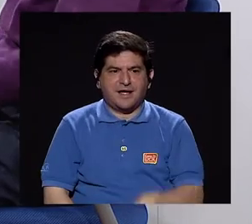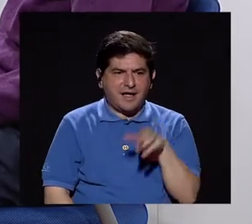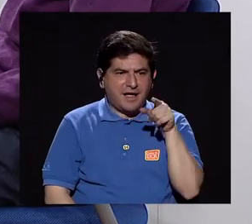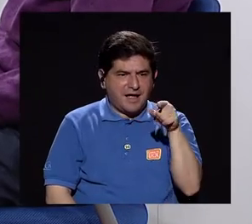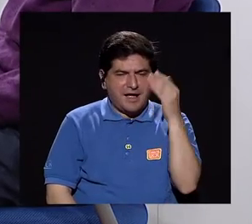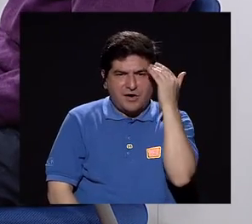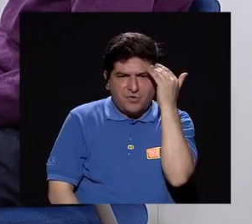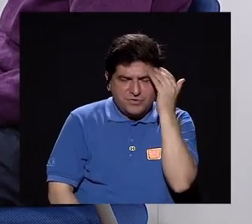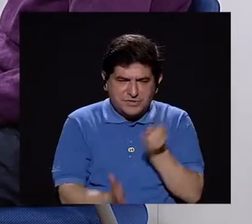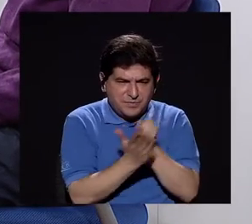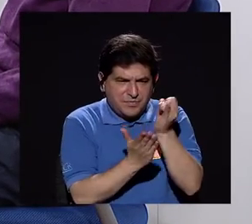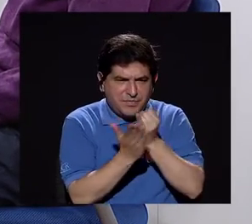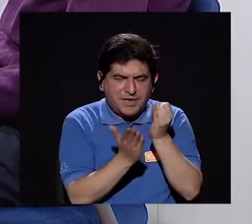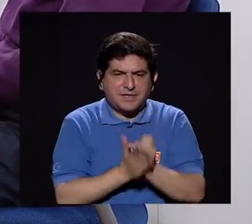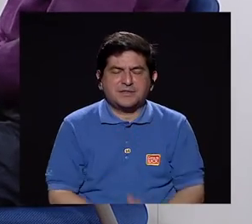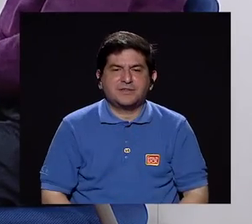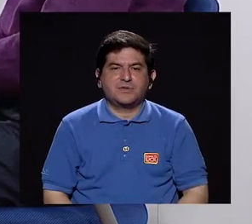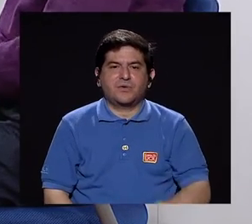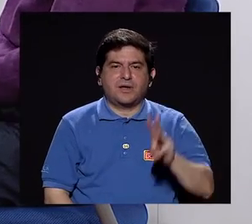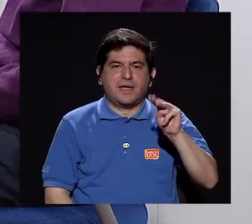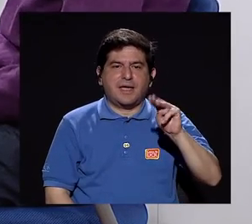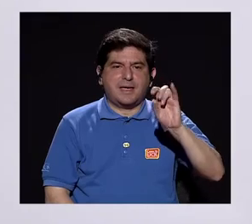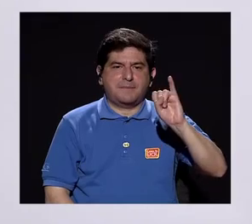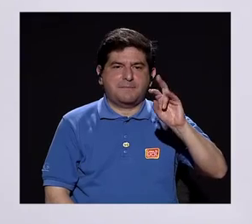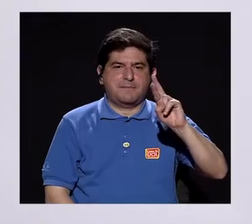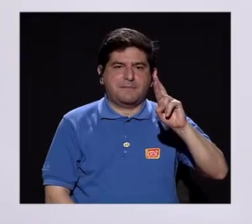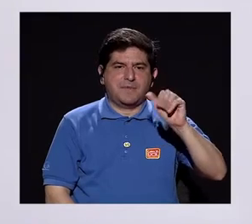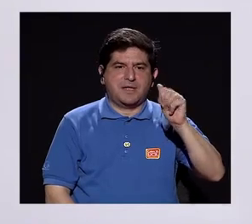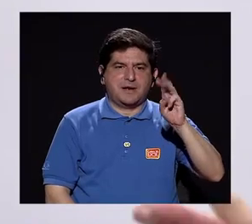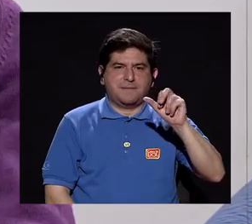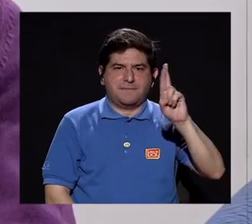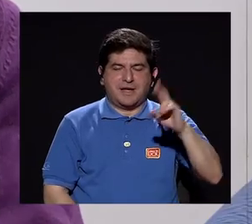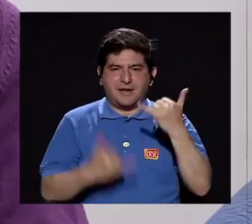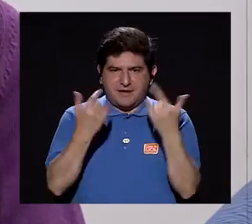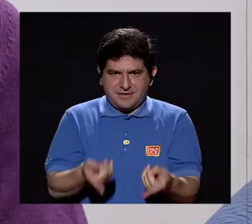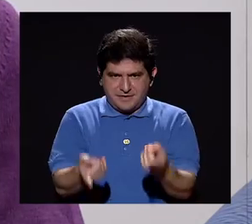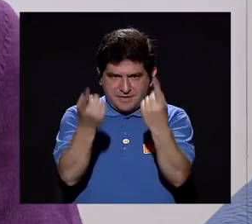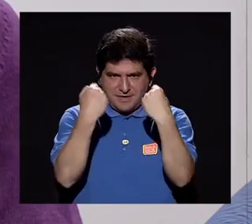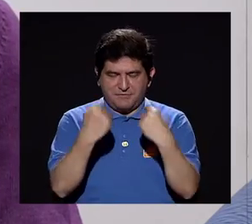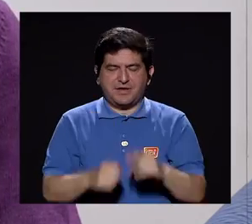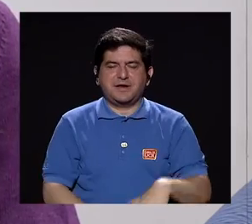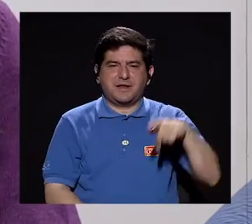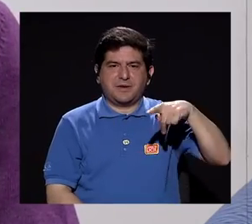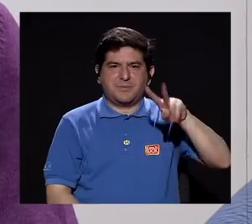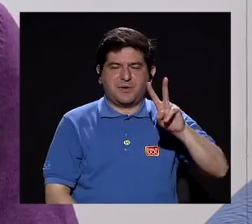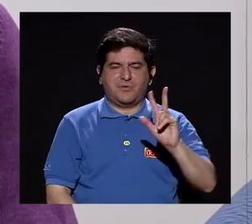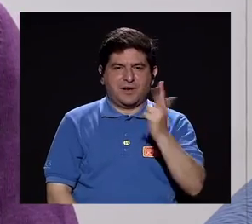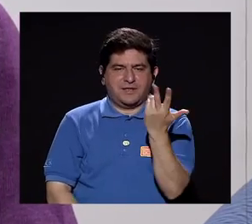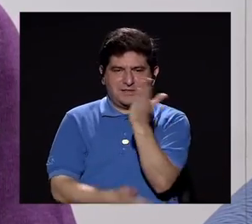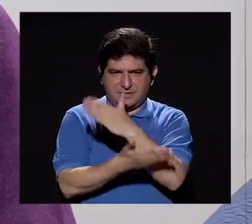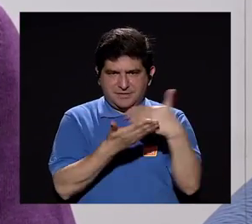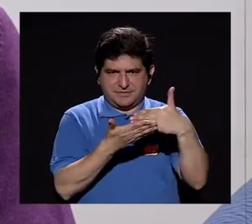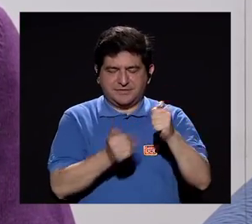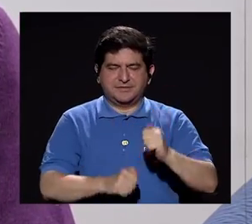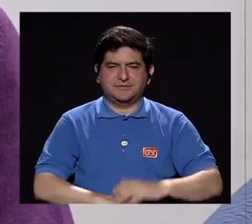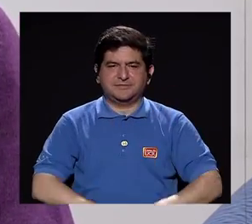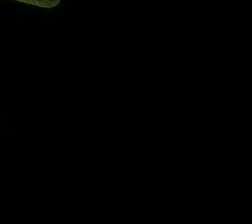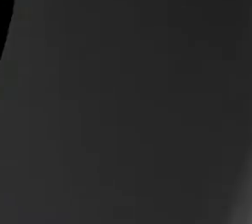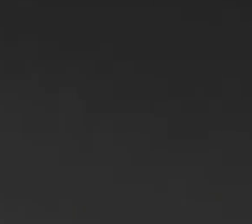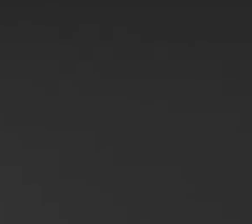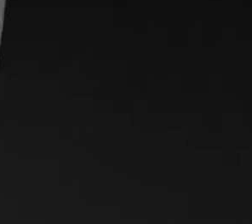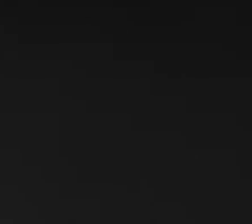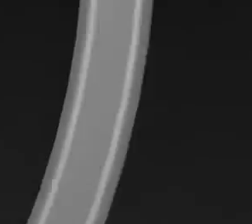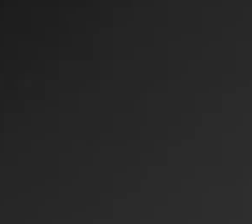de la investigación es de ustedes en en montes de oro miramar general ya regresamos para tener a paola en el tercer segmento